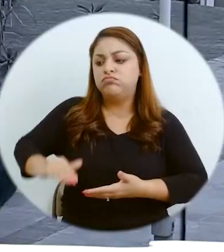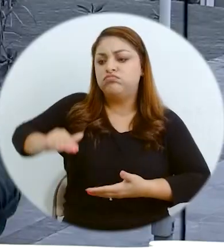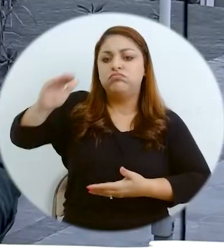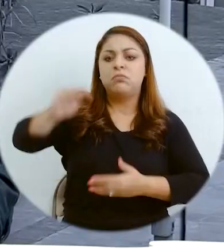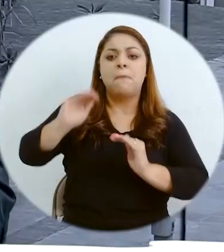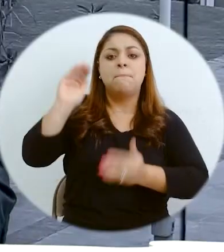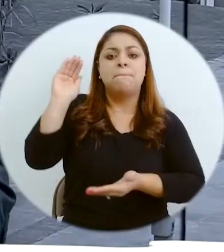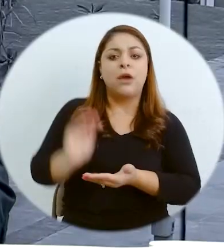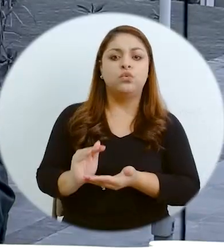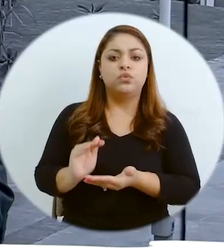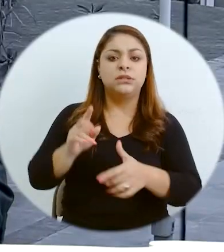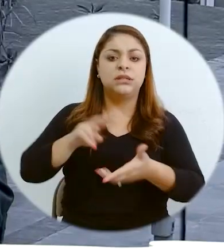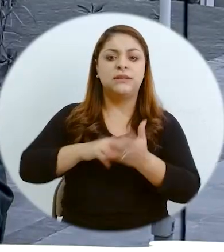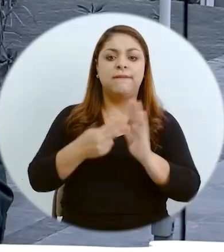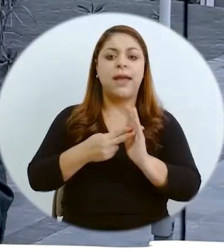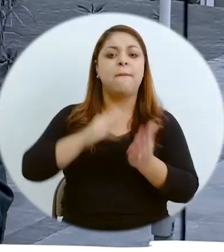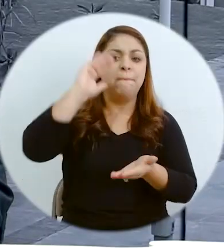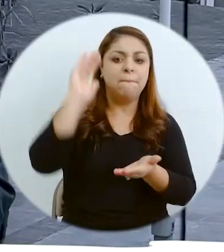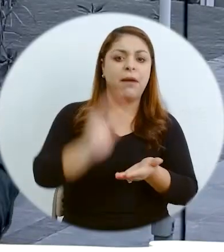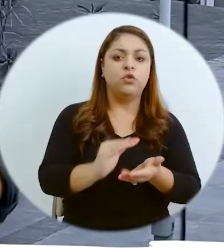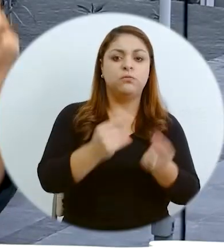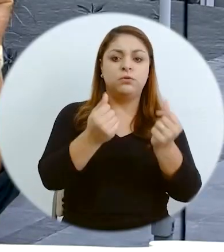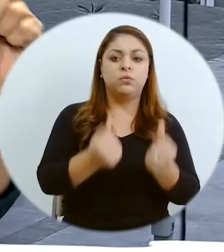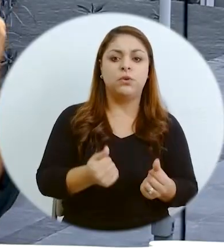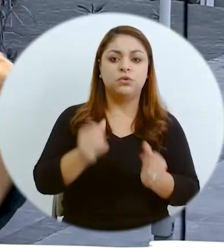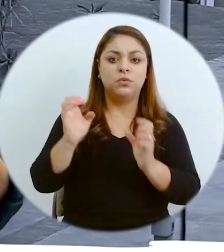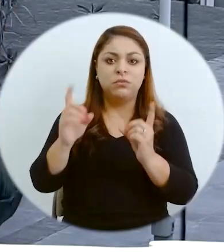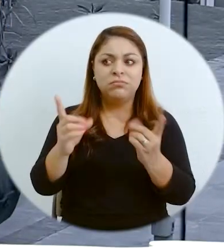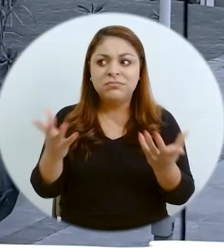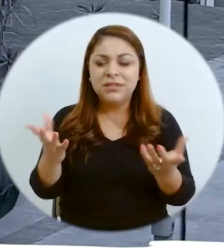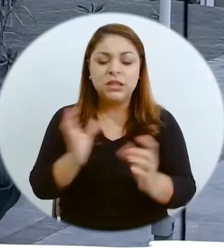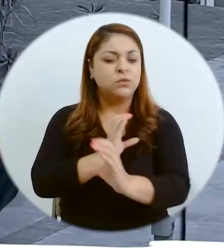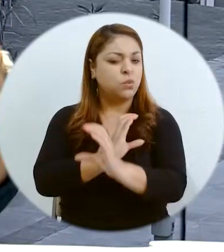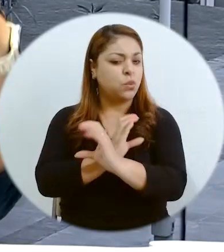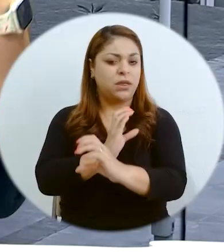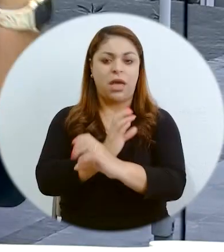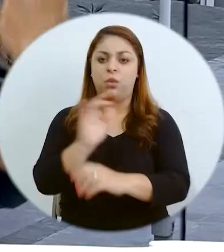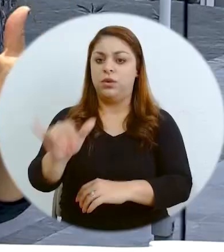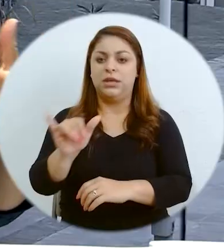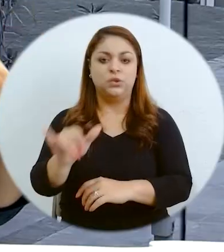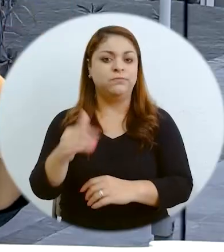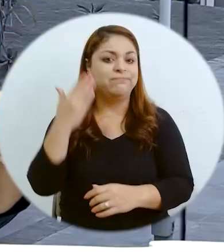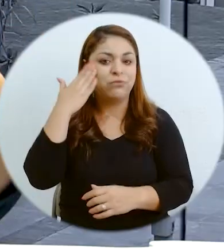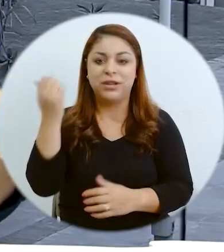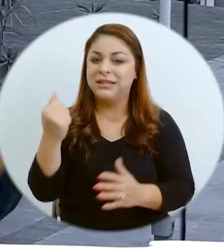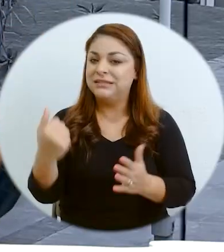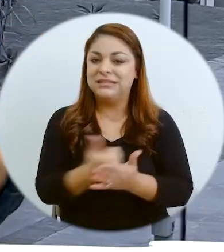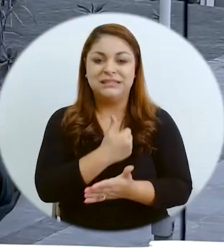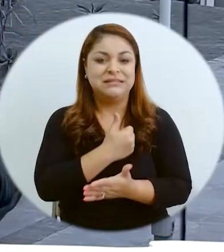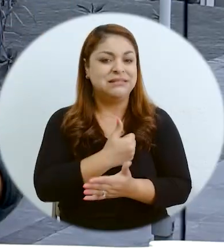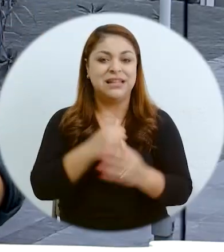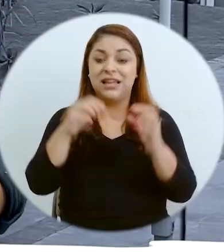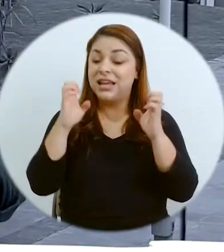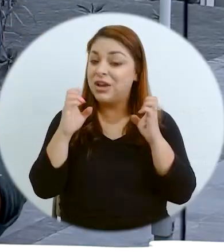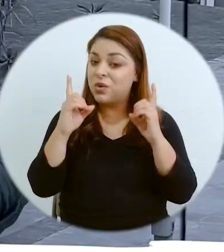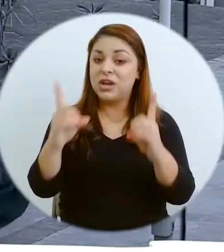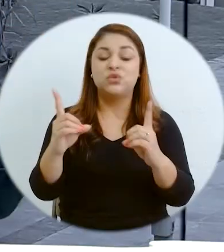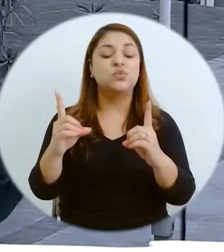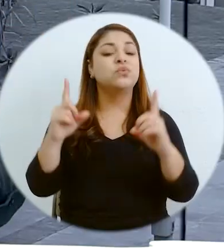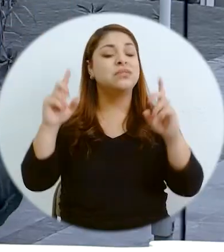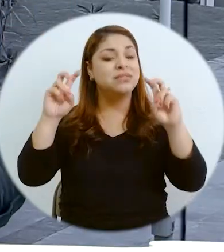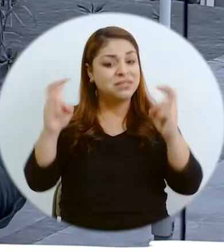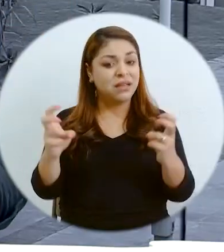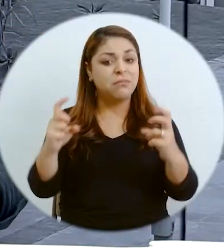menos presupuesto al sistema educativo. Entonces hay que tener mucho cuidado con esto, porque lastimosamente la educación es un